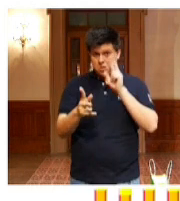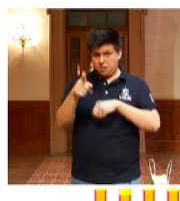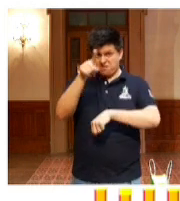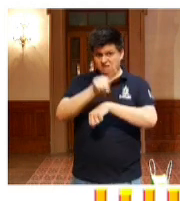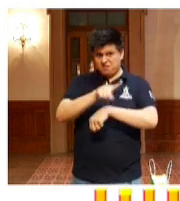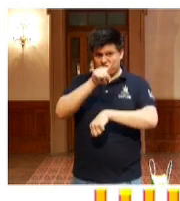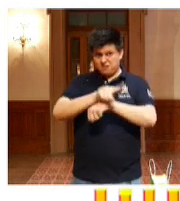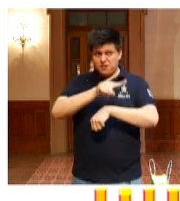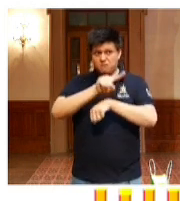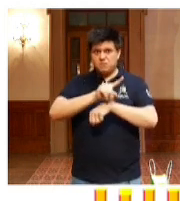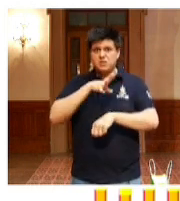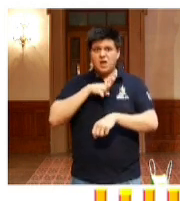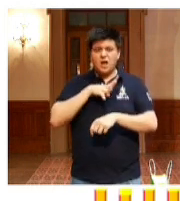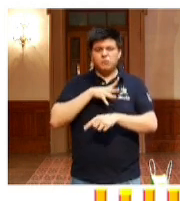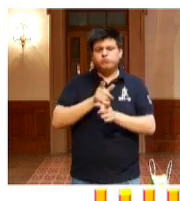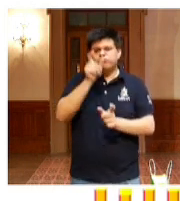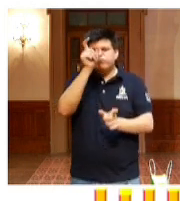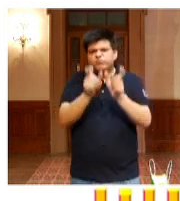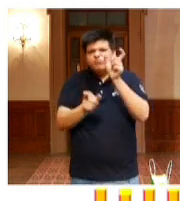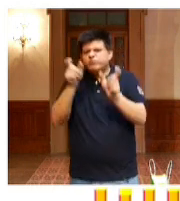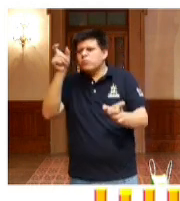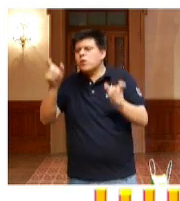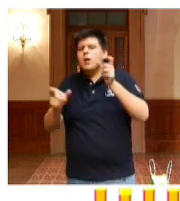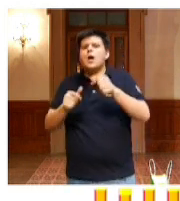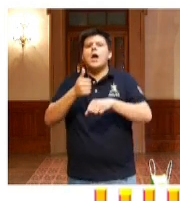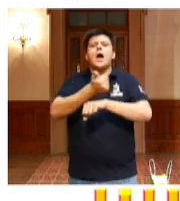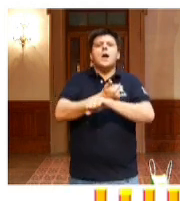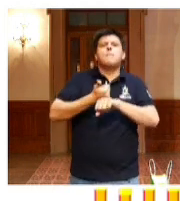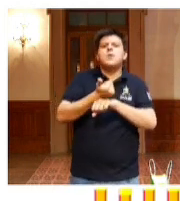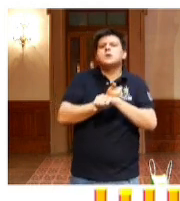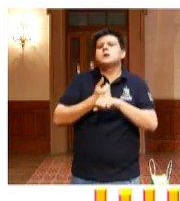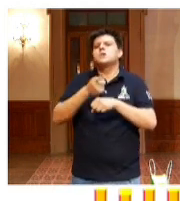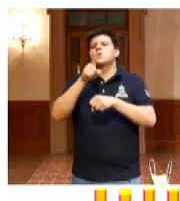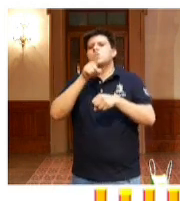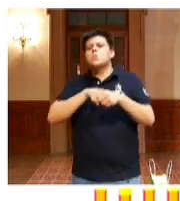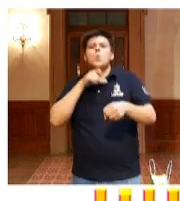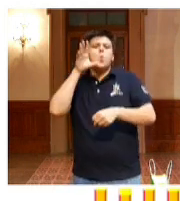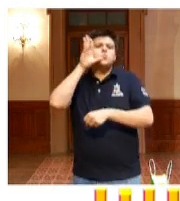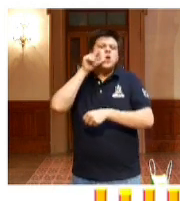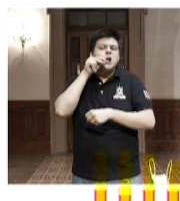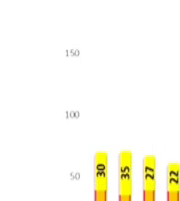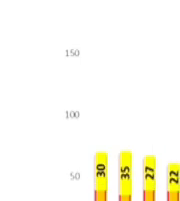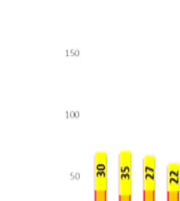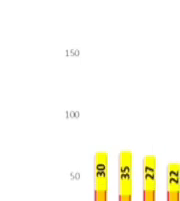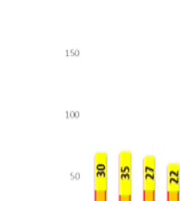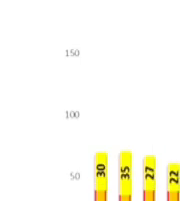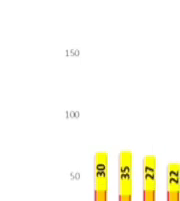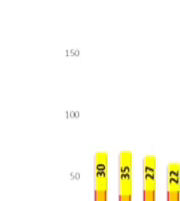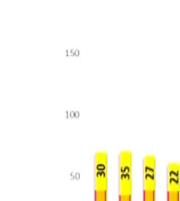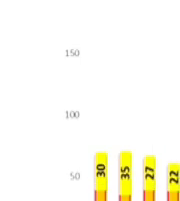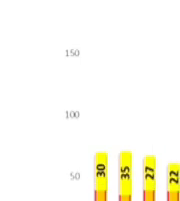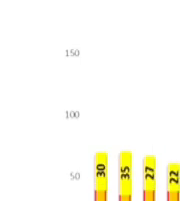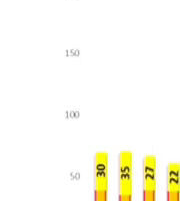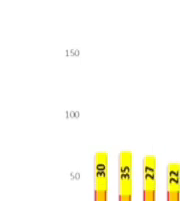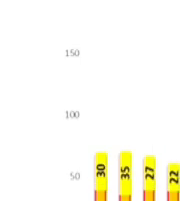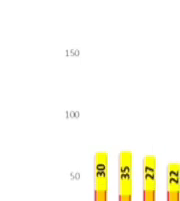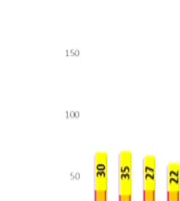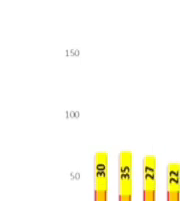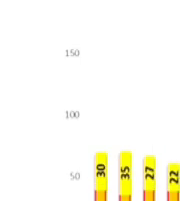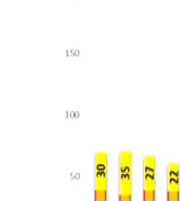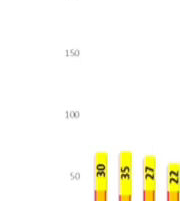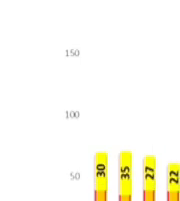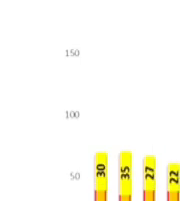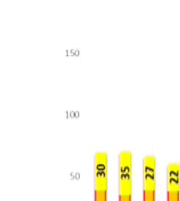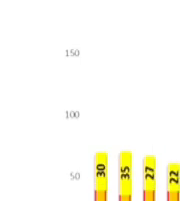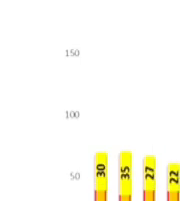en las barras de color amarillo y naranja cómo se incrementan también el número de pacientes confirmados y